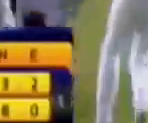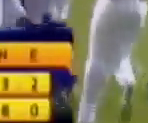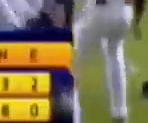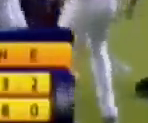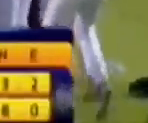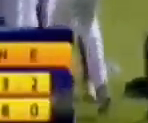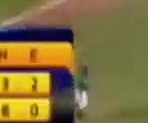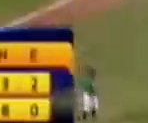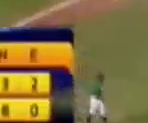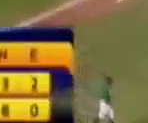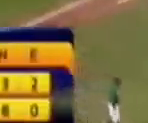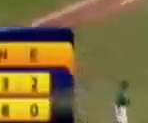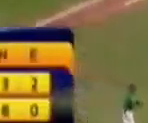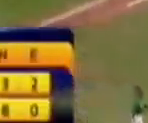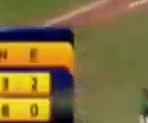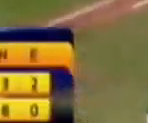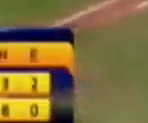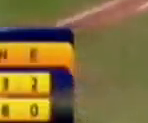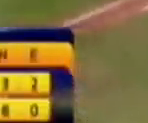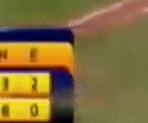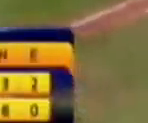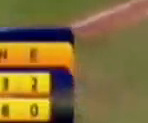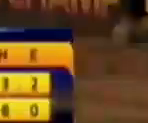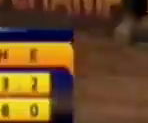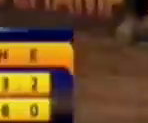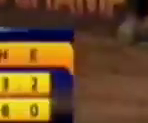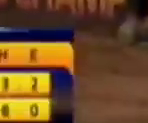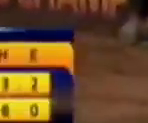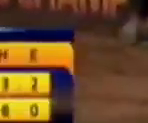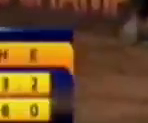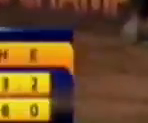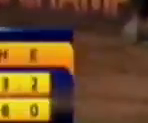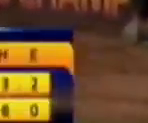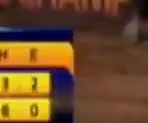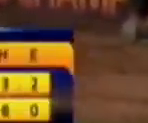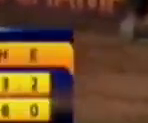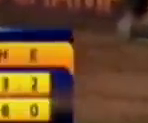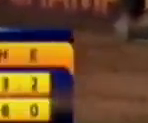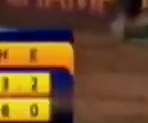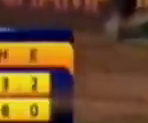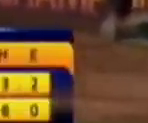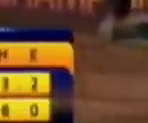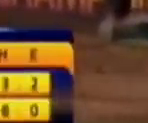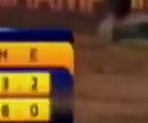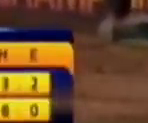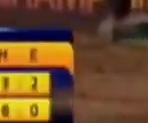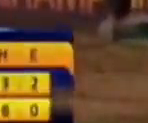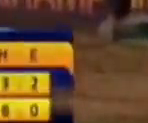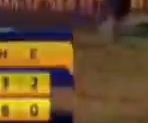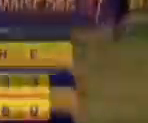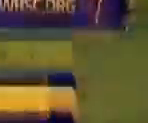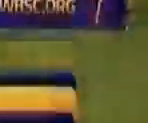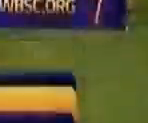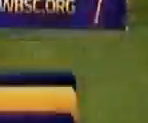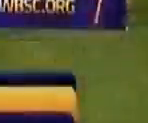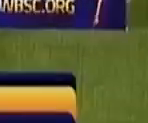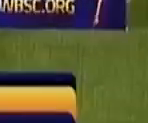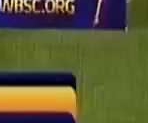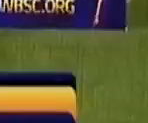señores, somos campeones, campeones, campeones mundiales.